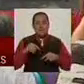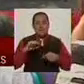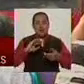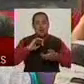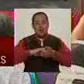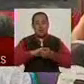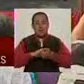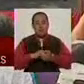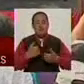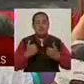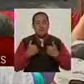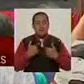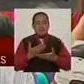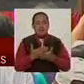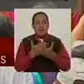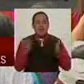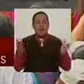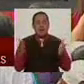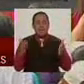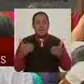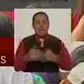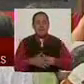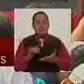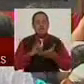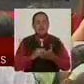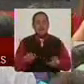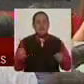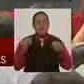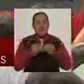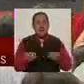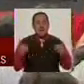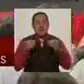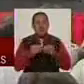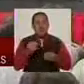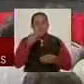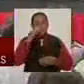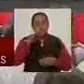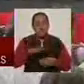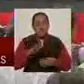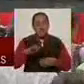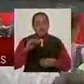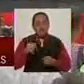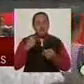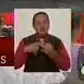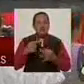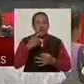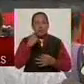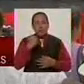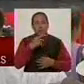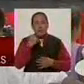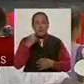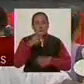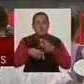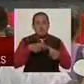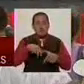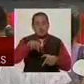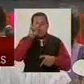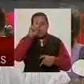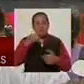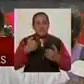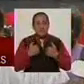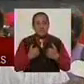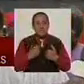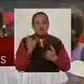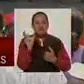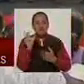ampliar, para que más niños, más niñas, más compatriotas puedan tener DNI.